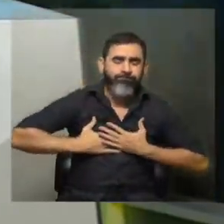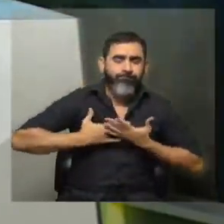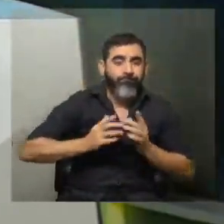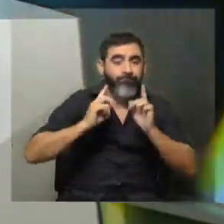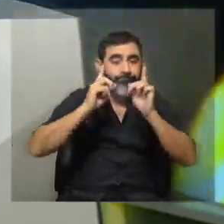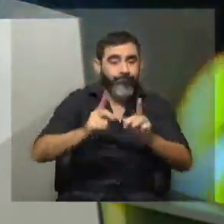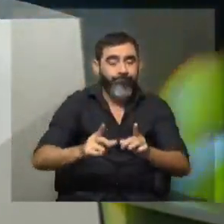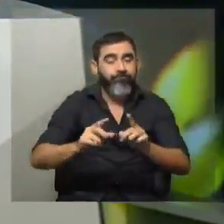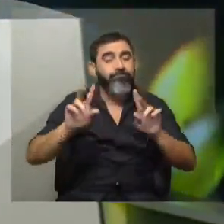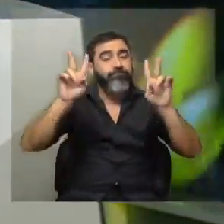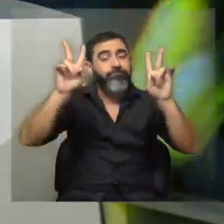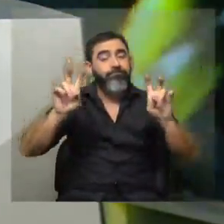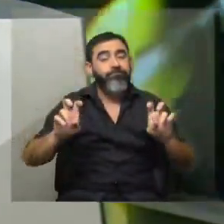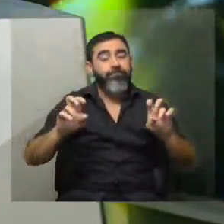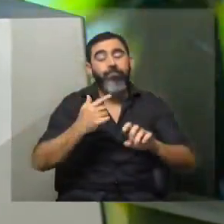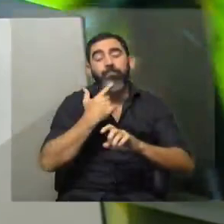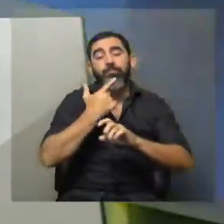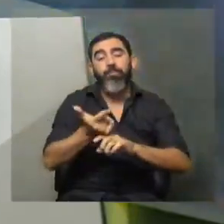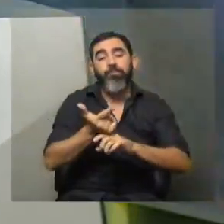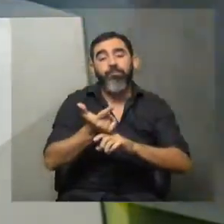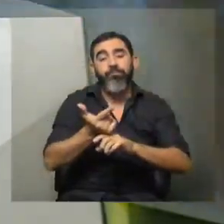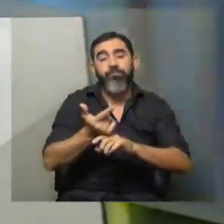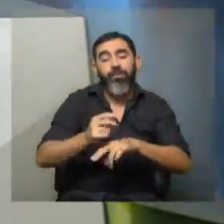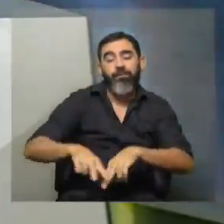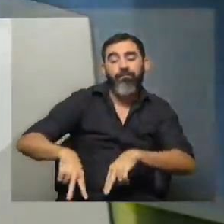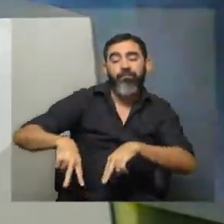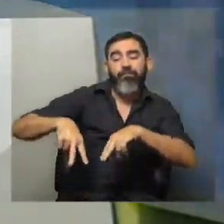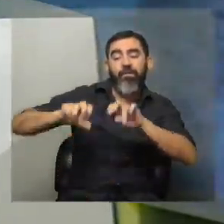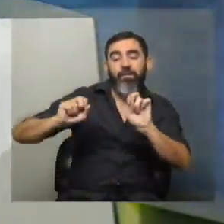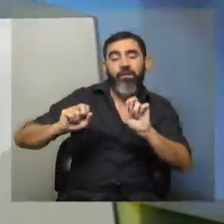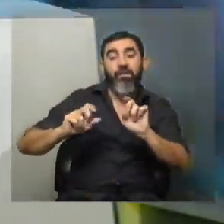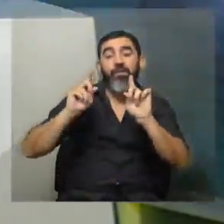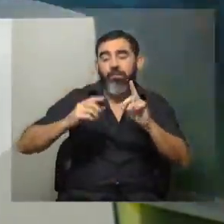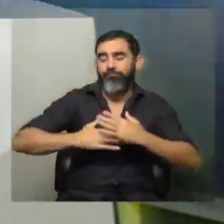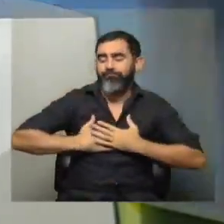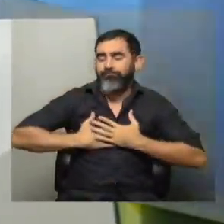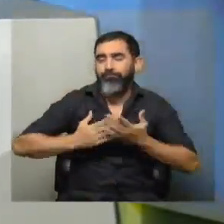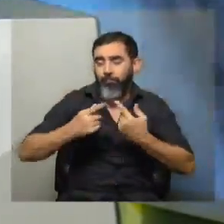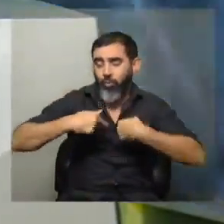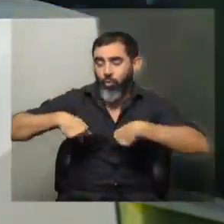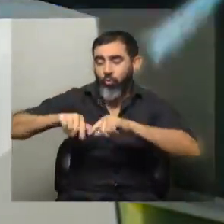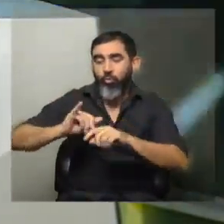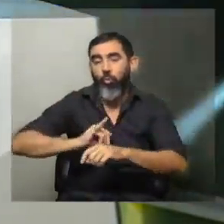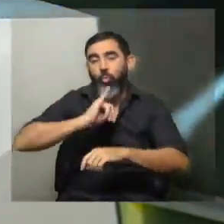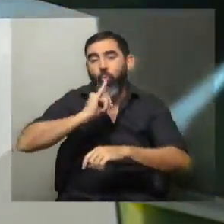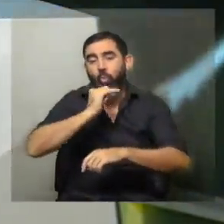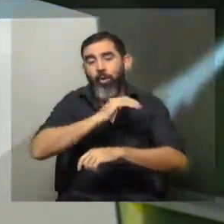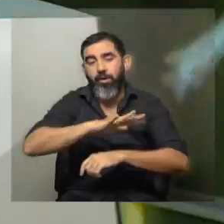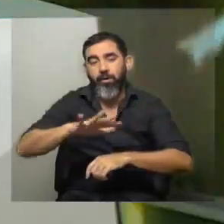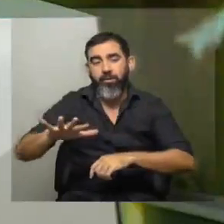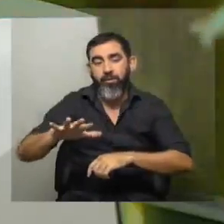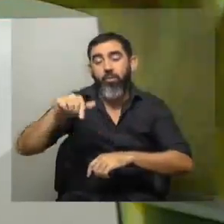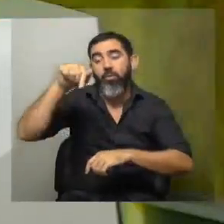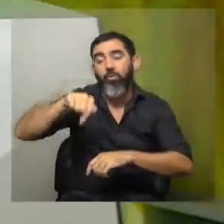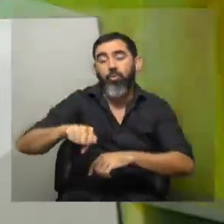profundamente con los temas que tratan de ir desentrañando. Y como nos apasionamos nosotros también contando esas historias.